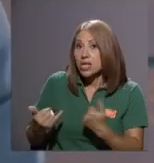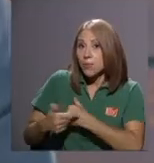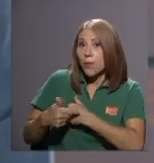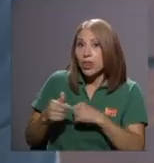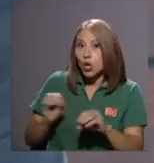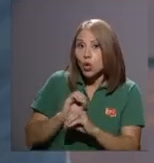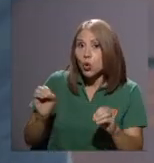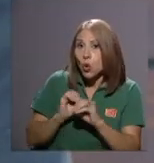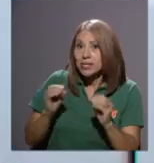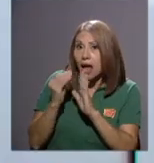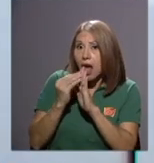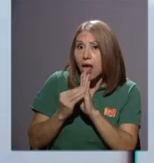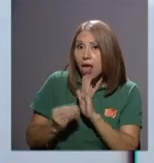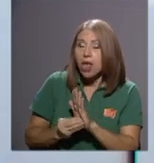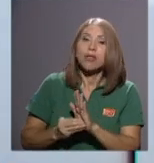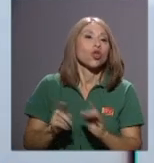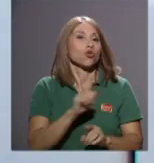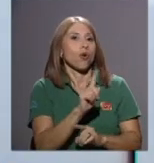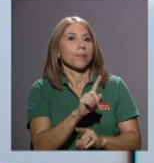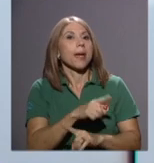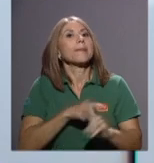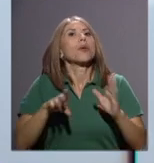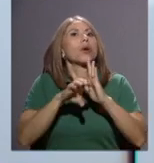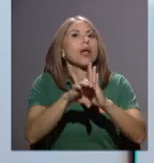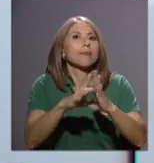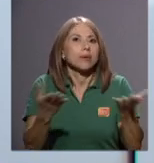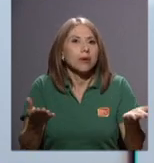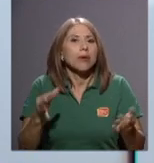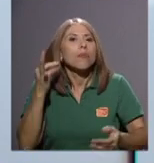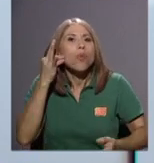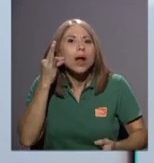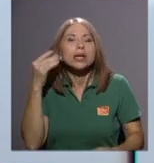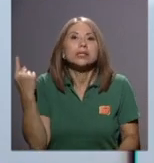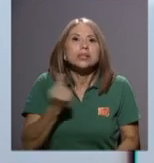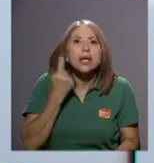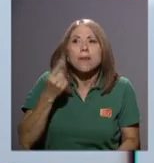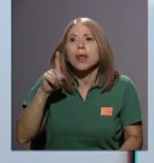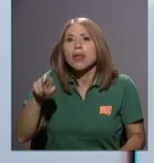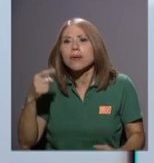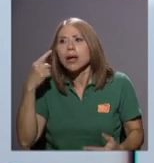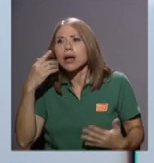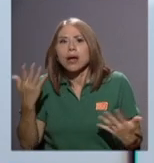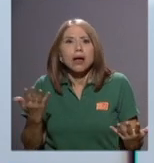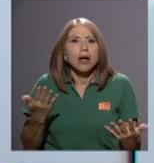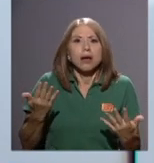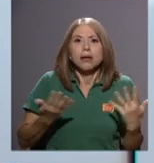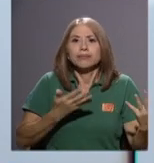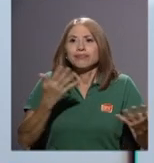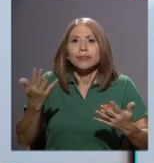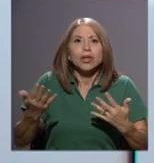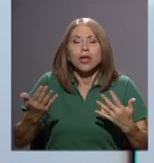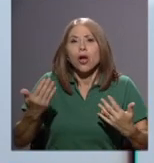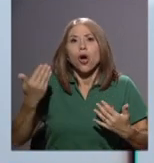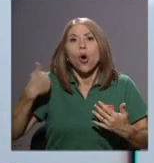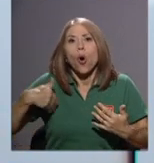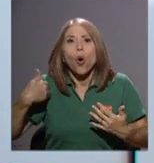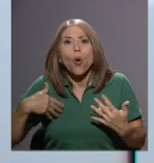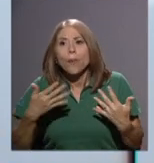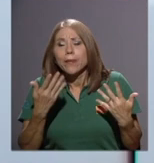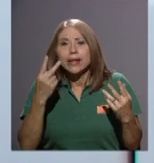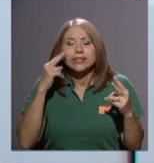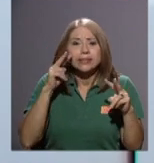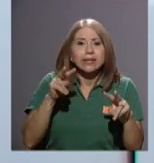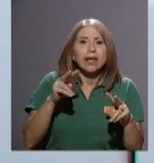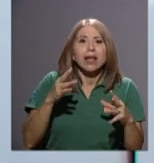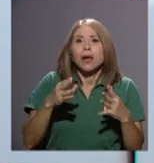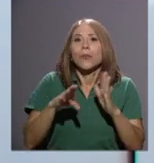en el momento no está. De momento no está, pero a mí me parece muy odioso que las mujeres tengan que lidiar constantemente con hombres que se toman lo que se llaman los dick pics, ¿verdad? Uh-huh. Y